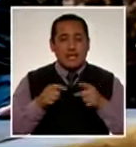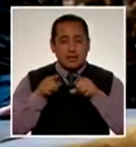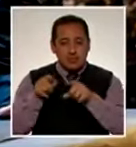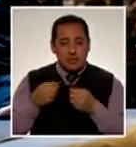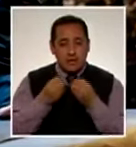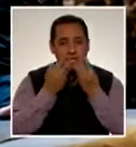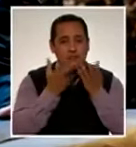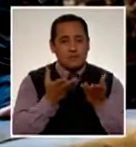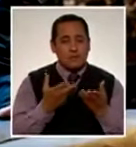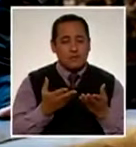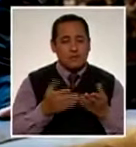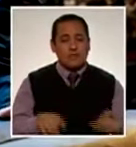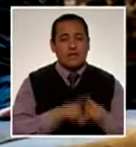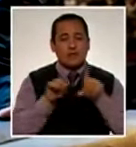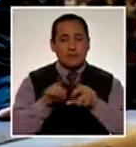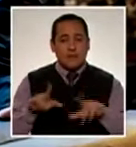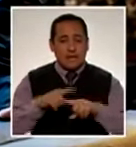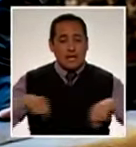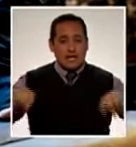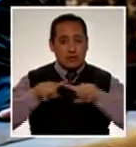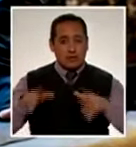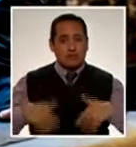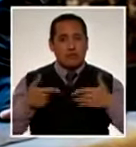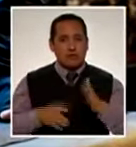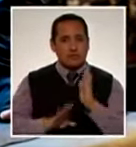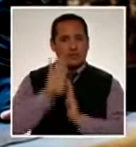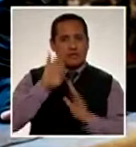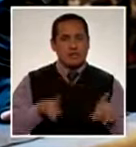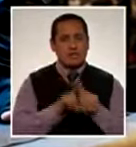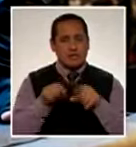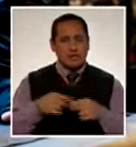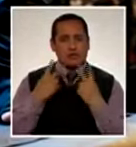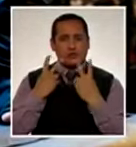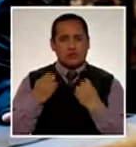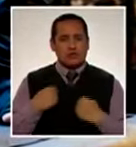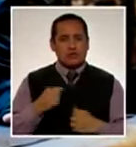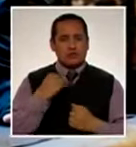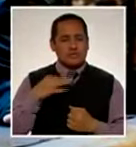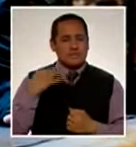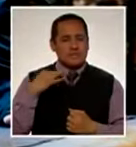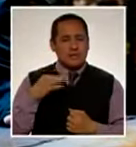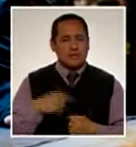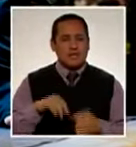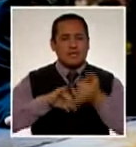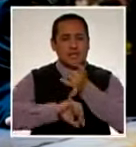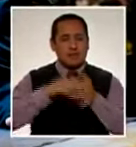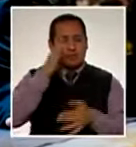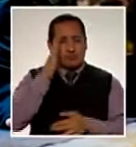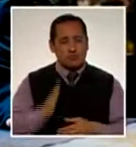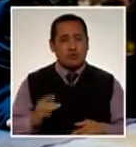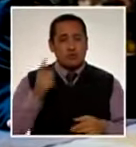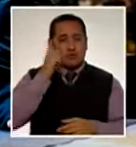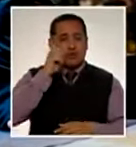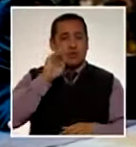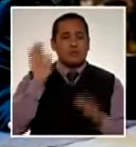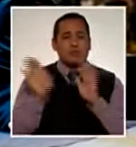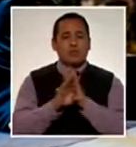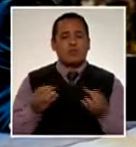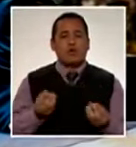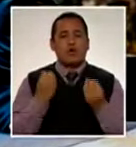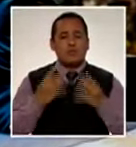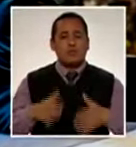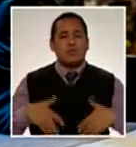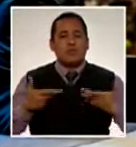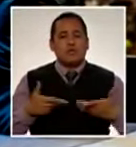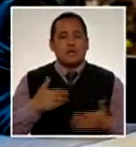pues desea que tú les des un mensaje para que puedan superarse, aquellas personas que nos ven todos los sábados y que de repente no